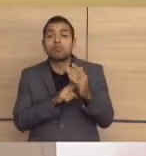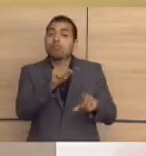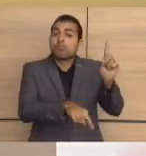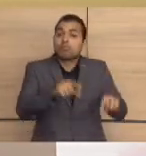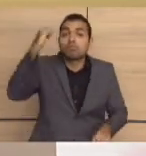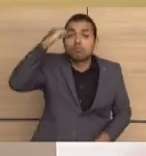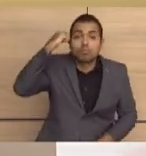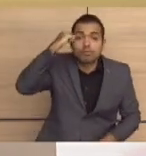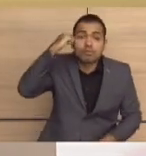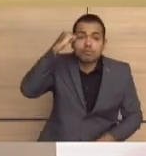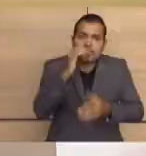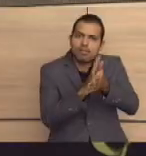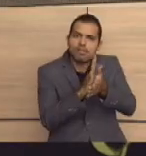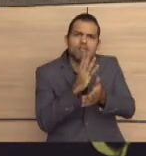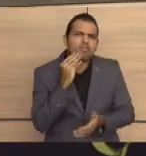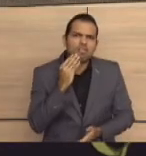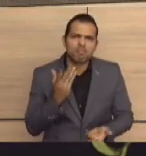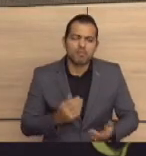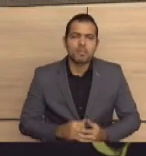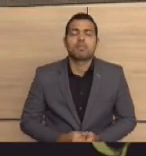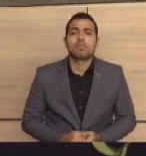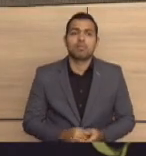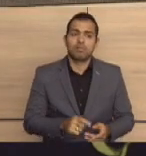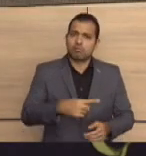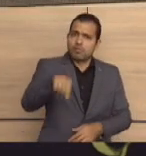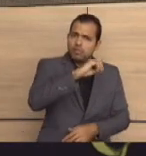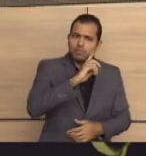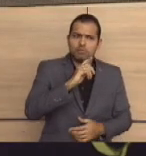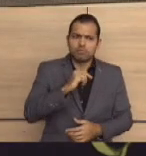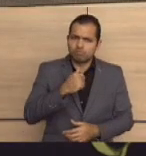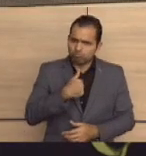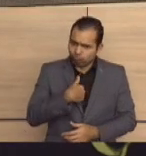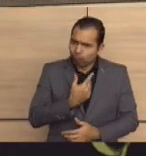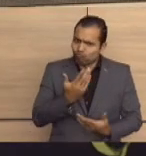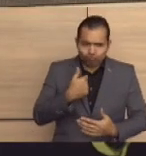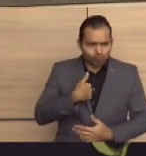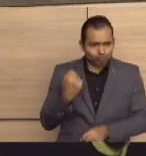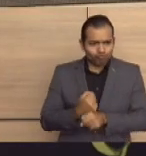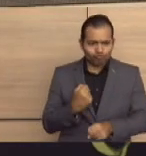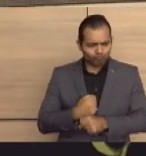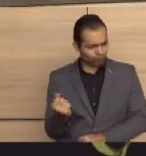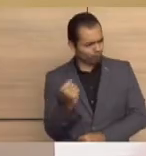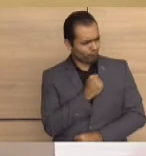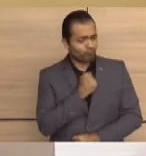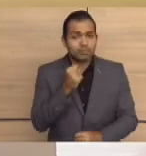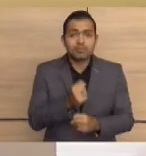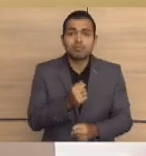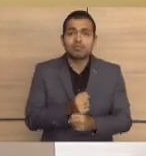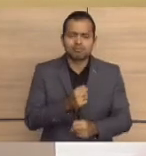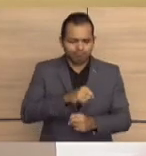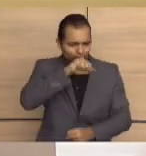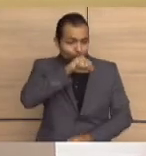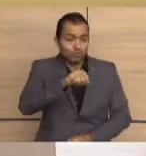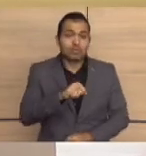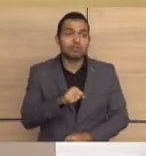que realmente tienen la vocación del ser maestro. Lo pensábamos, aquí está